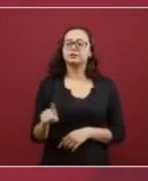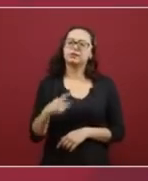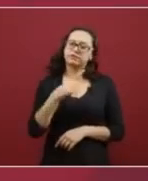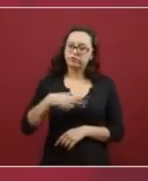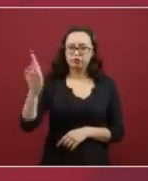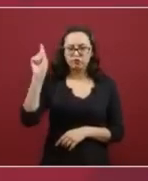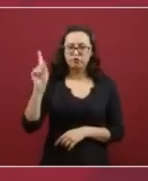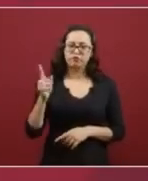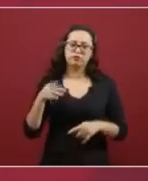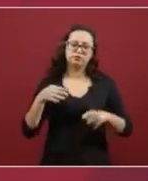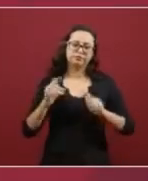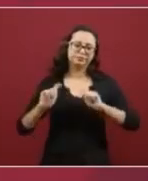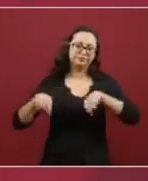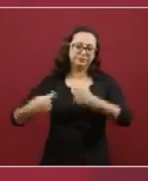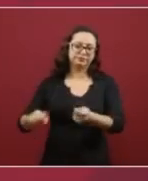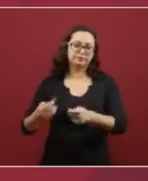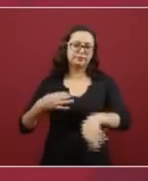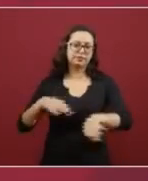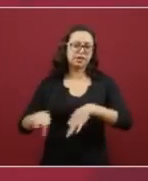está